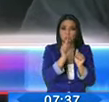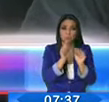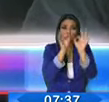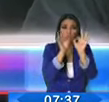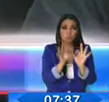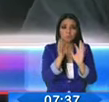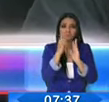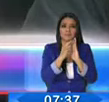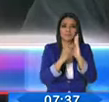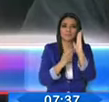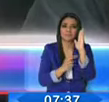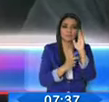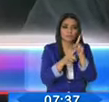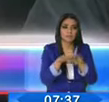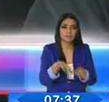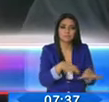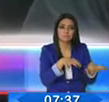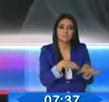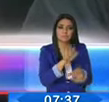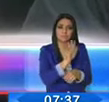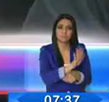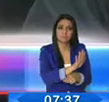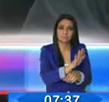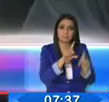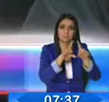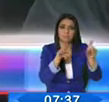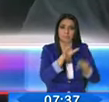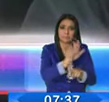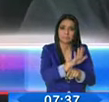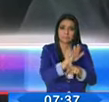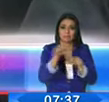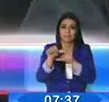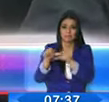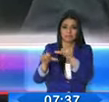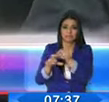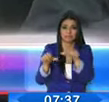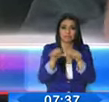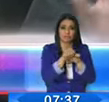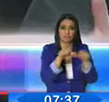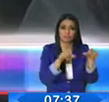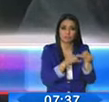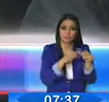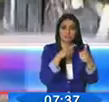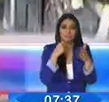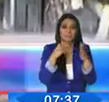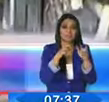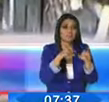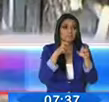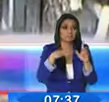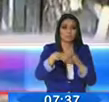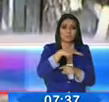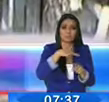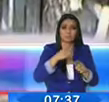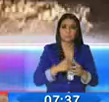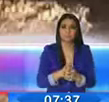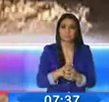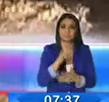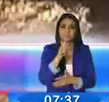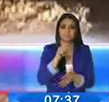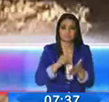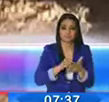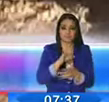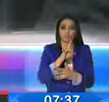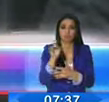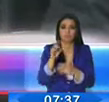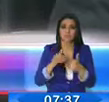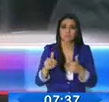requisitos de operación de las concesiones como son la licencia ambiental sería en 1.800 hectáreas las afectadas